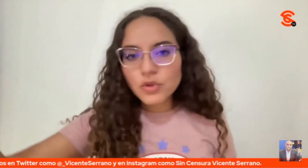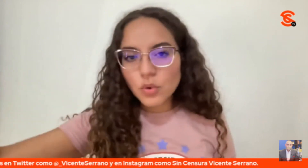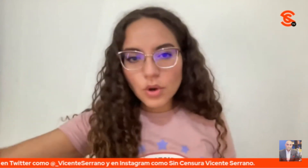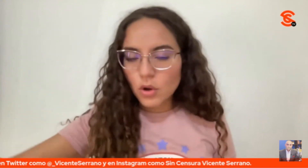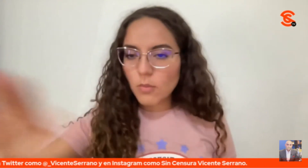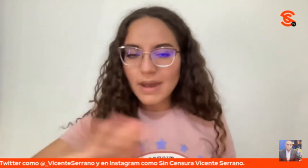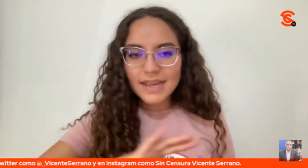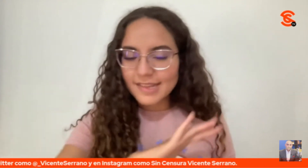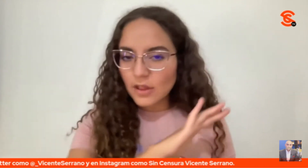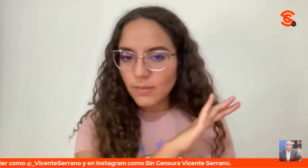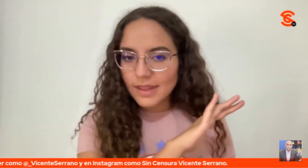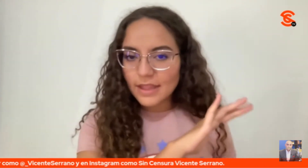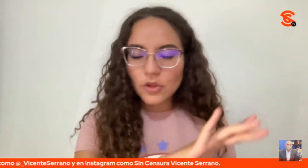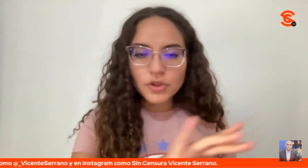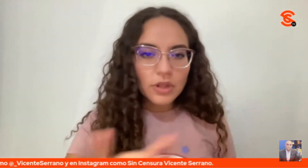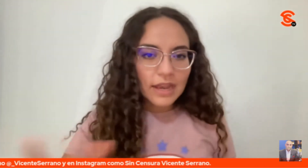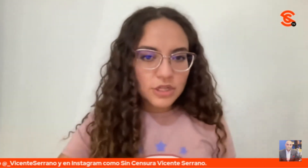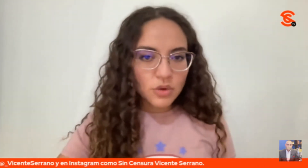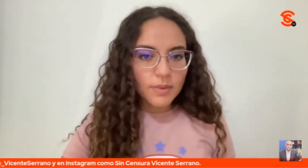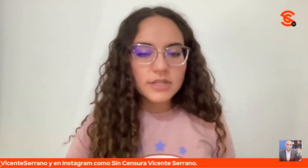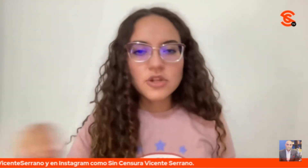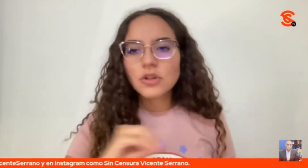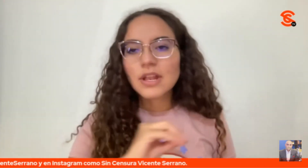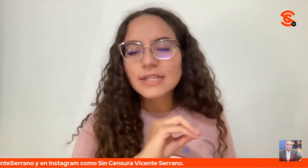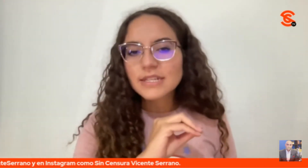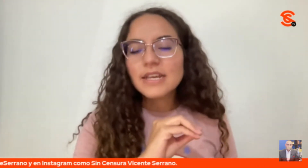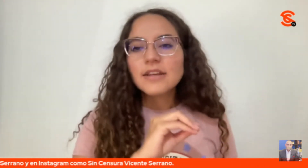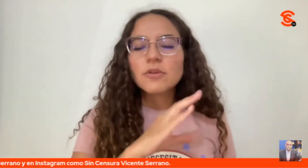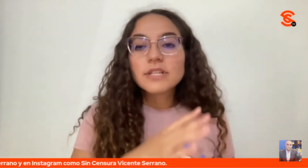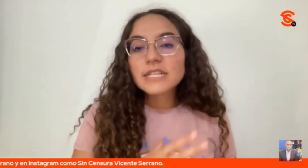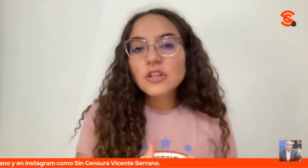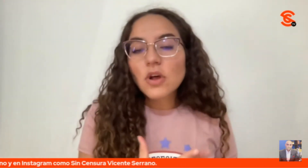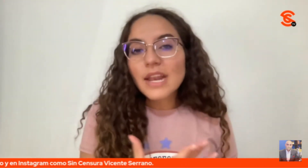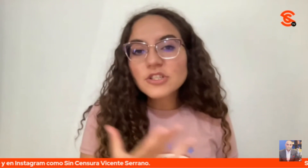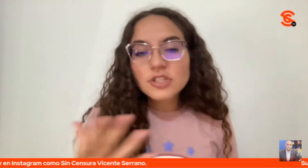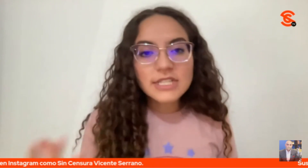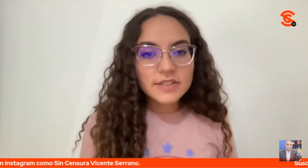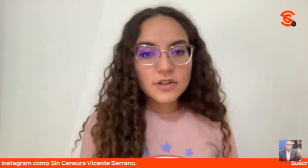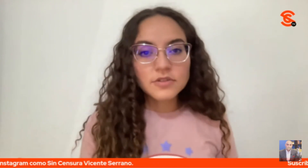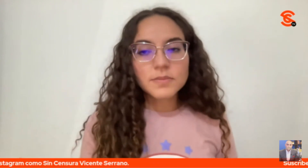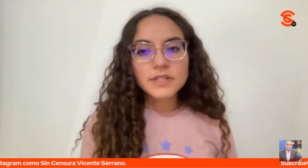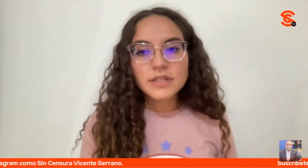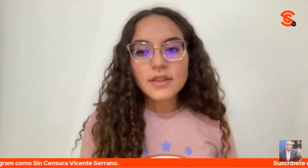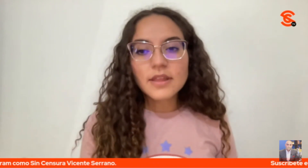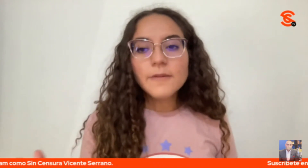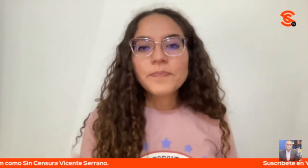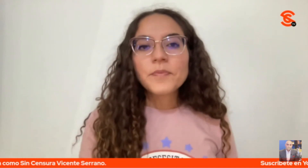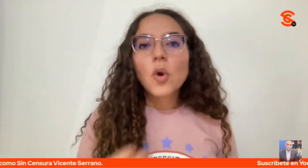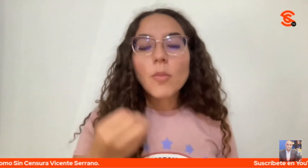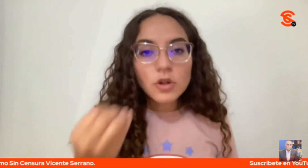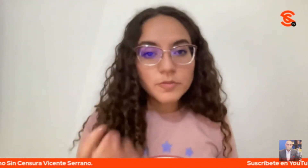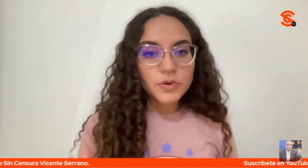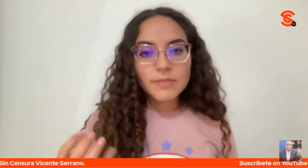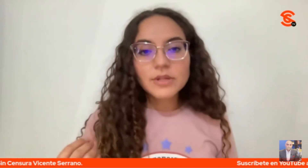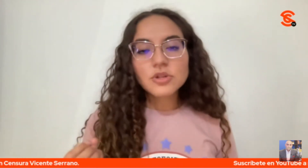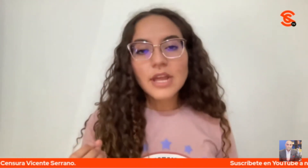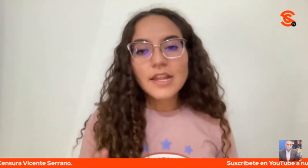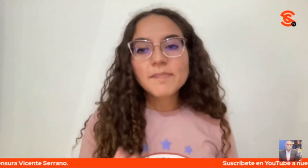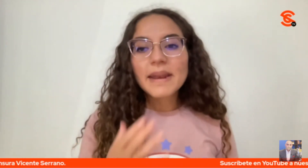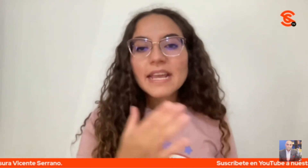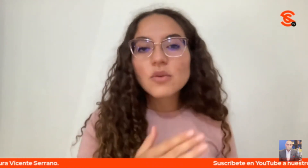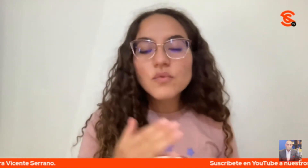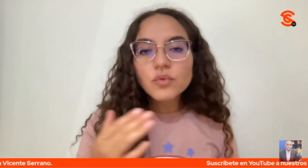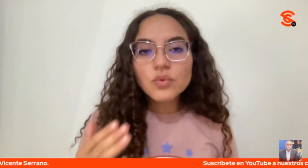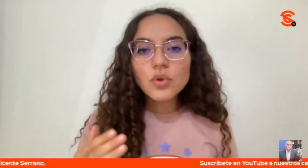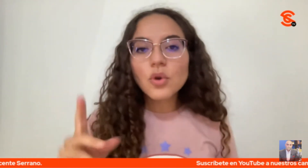un futuro, como ha estado blindado todas las obras y ahora sí que todas las cosas que ha estado haciendo el presidente, como los programas